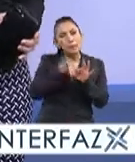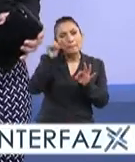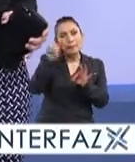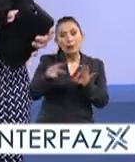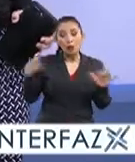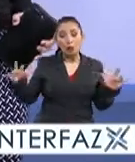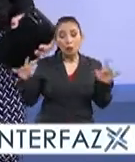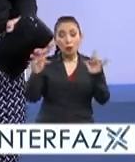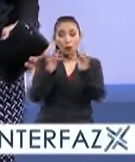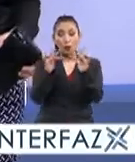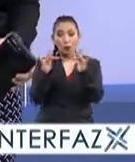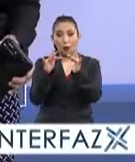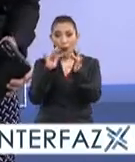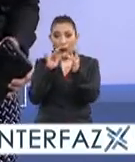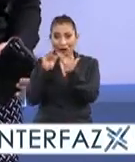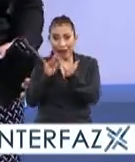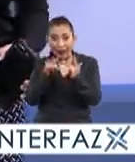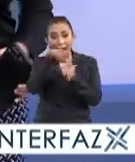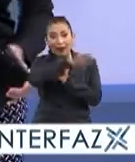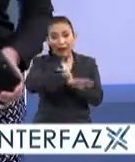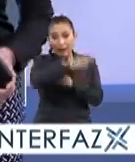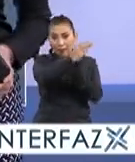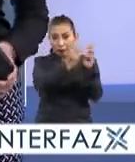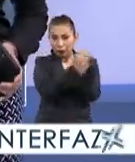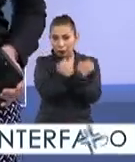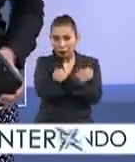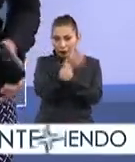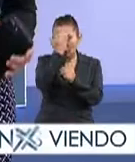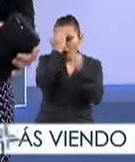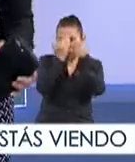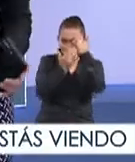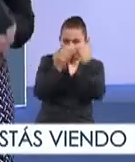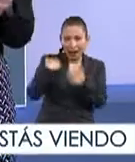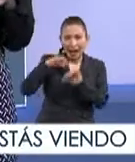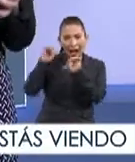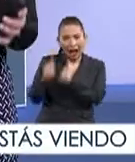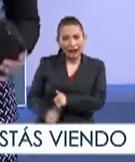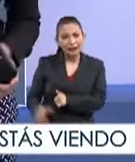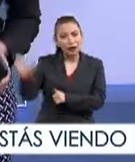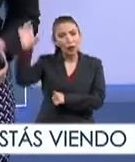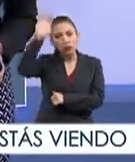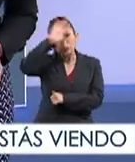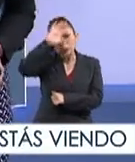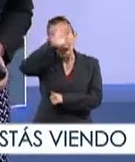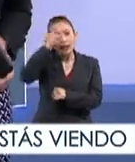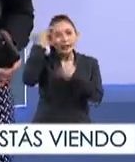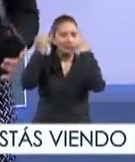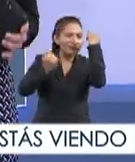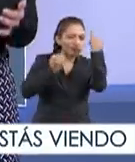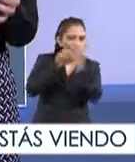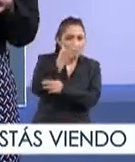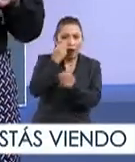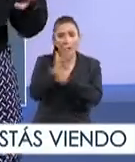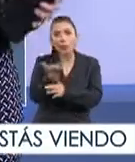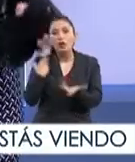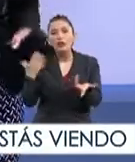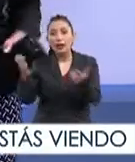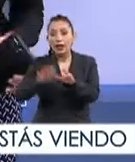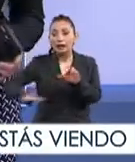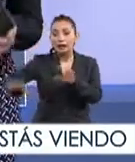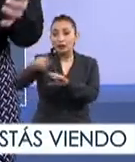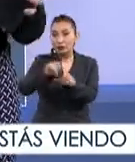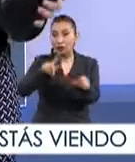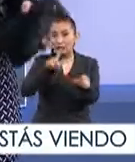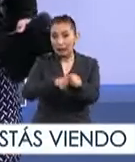precisamente eso, una interfaz entre el mundo de la educación, del conocimiento, del arte, de la cultura, de la innovación, de la